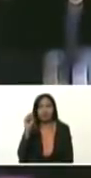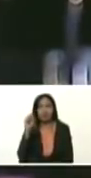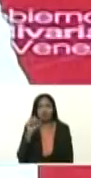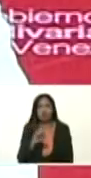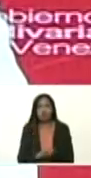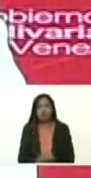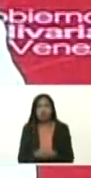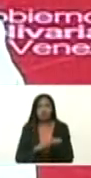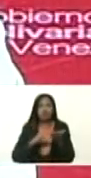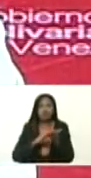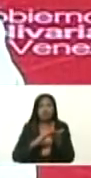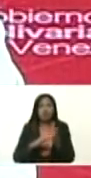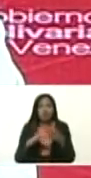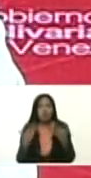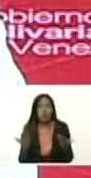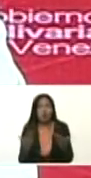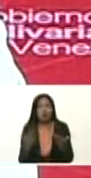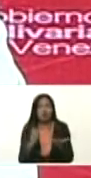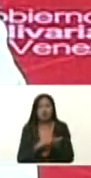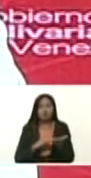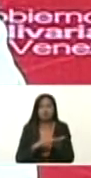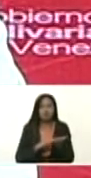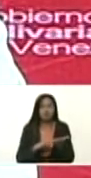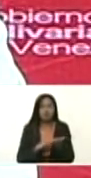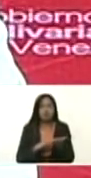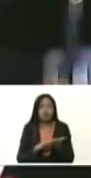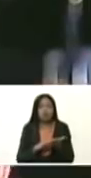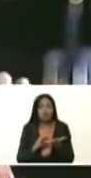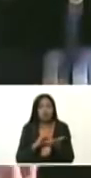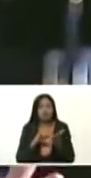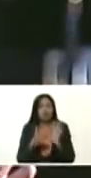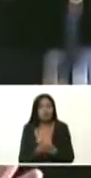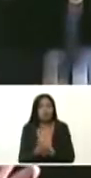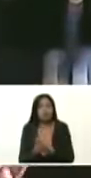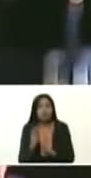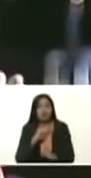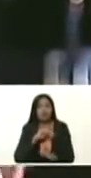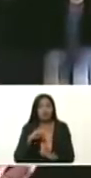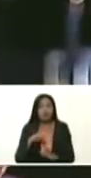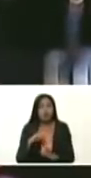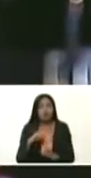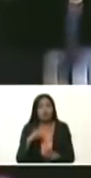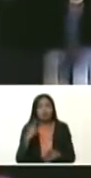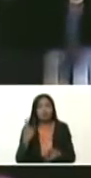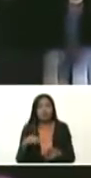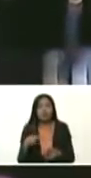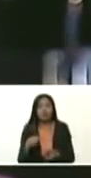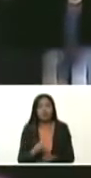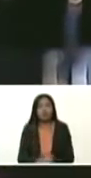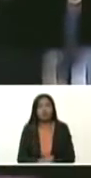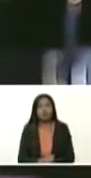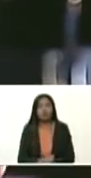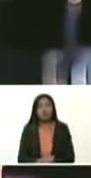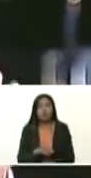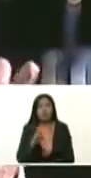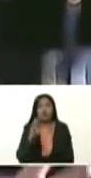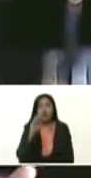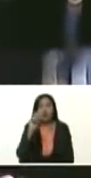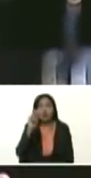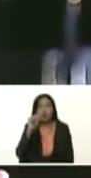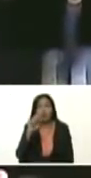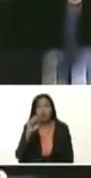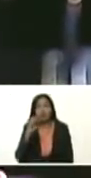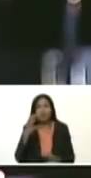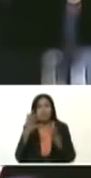¿Cuál es la solución? ¿Cuál es la propuesta solución que ustedes han visto? La solución es porque tenemos a refractario del Caroní. Correcto. Es